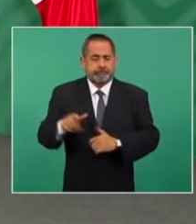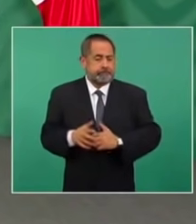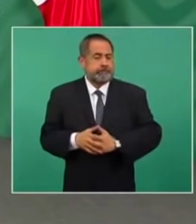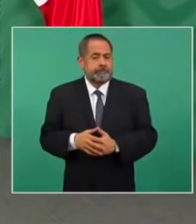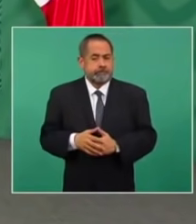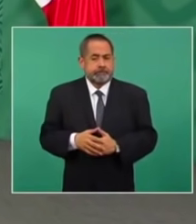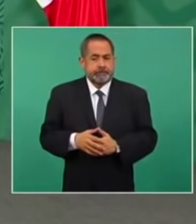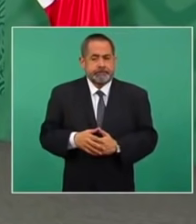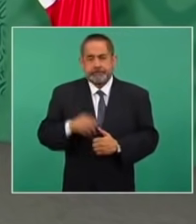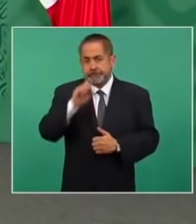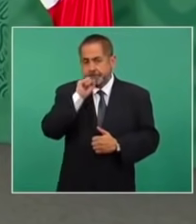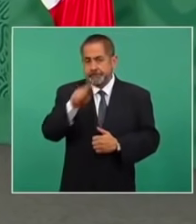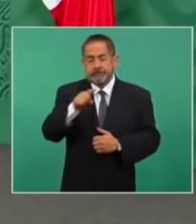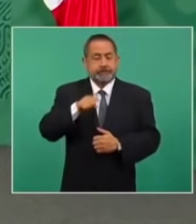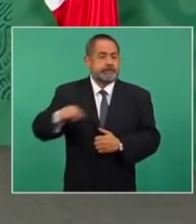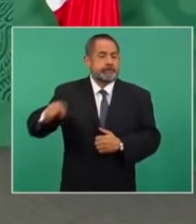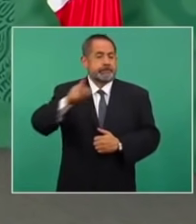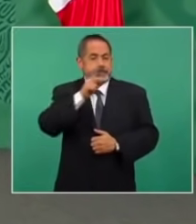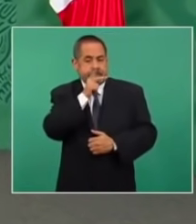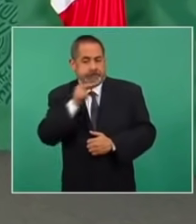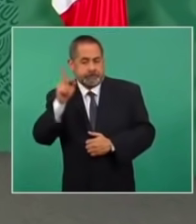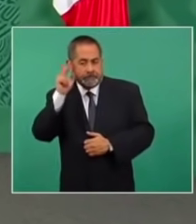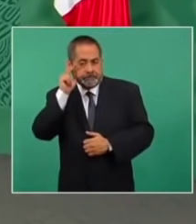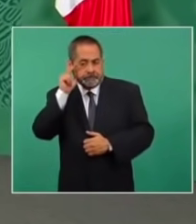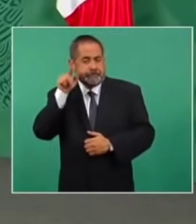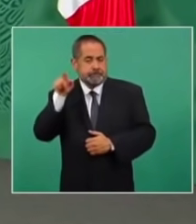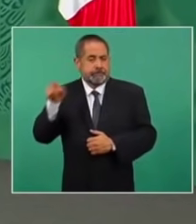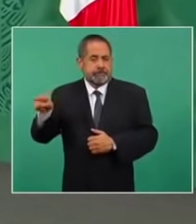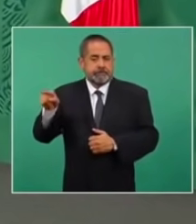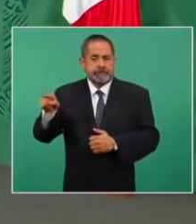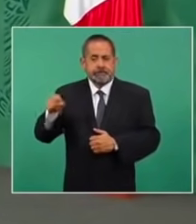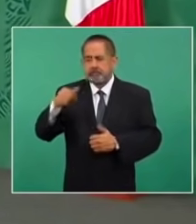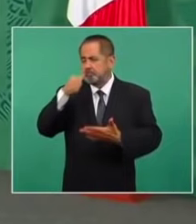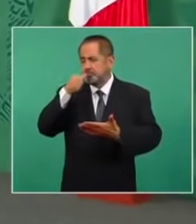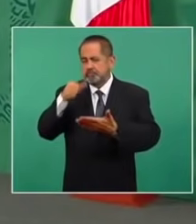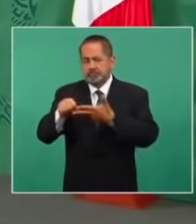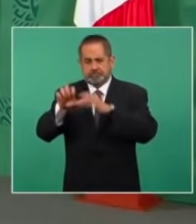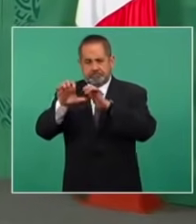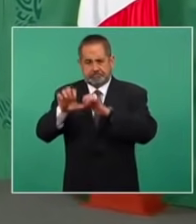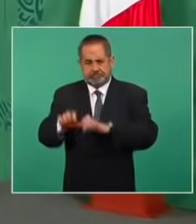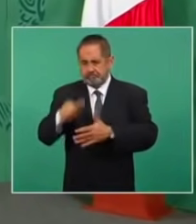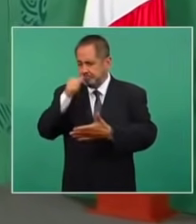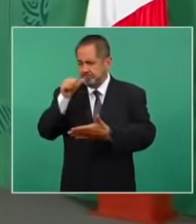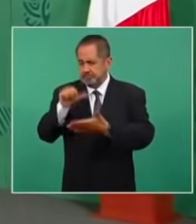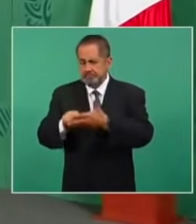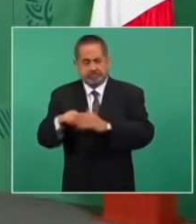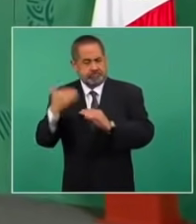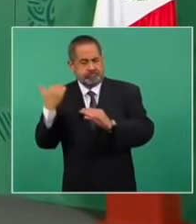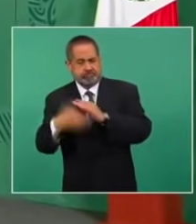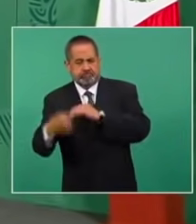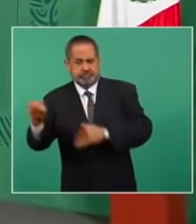También el Papa Francisco envió una carta